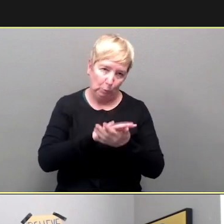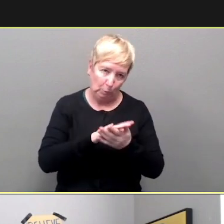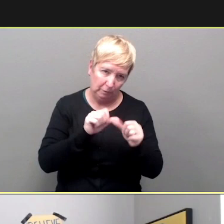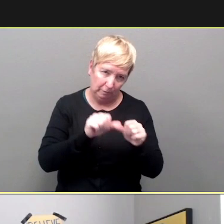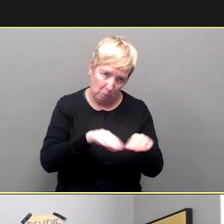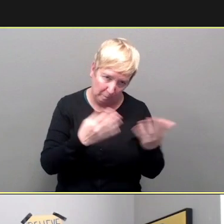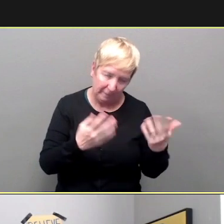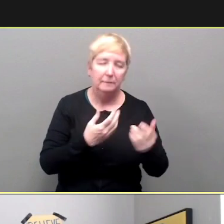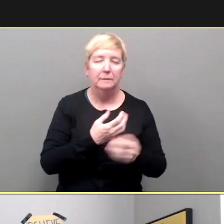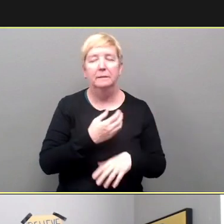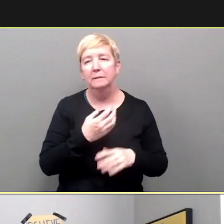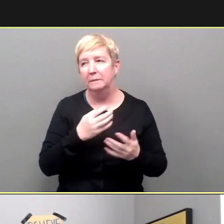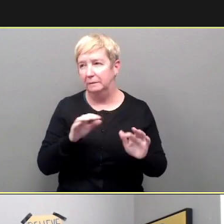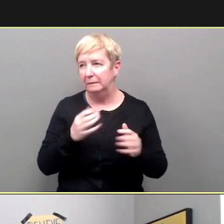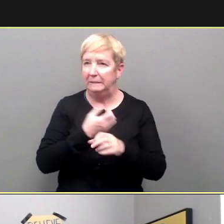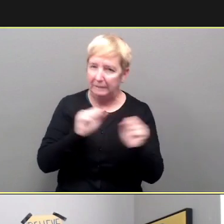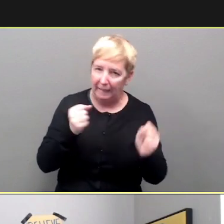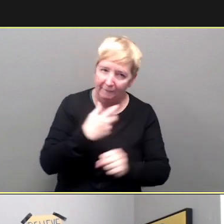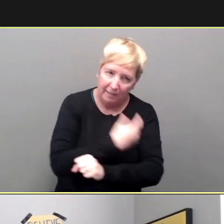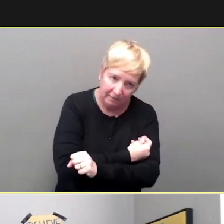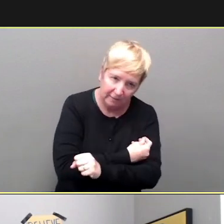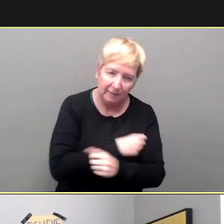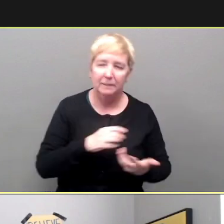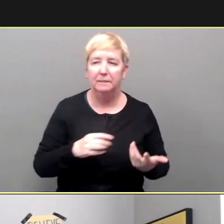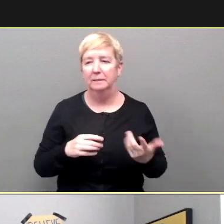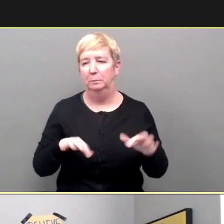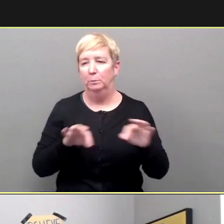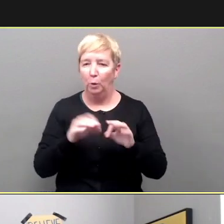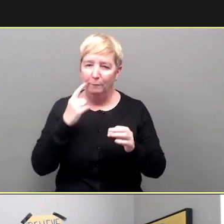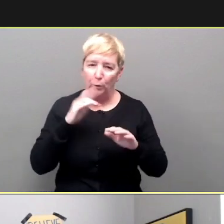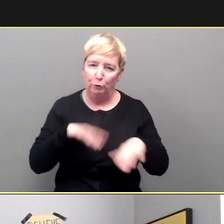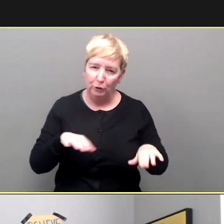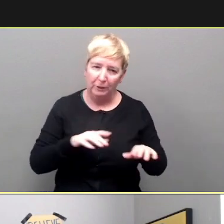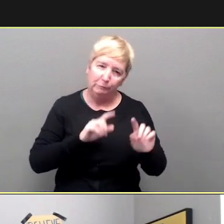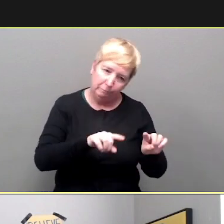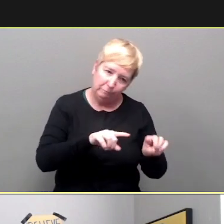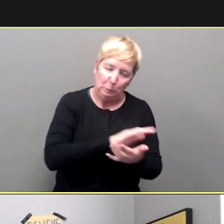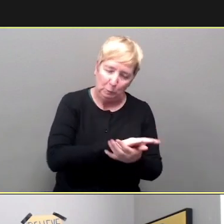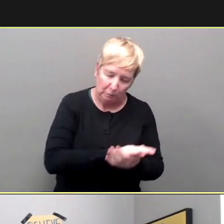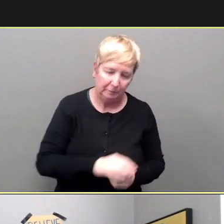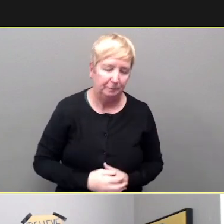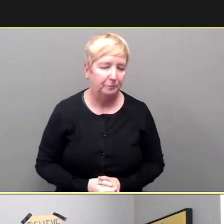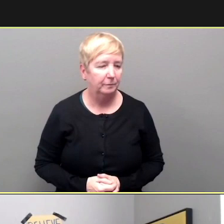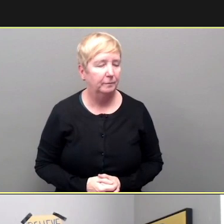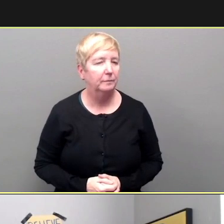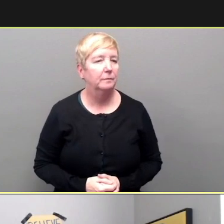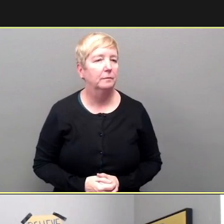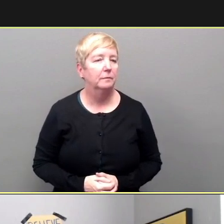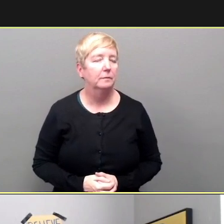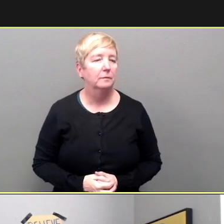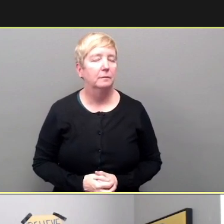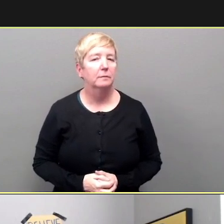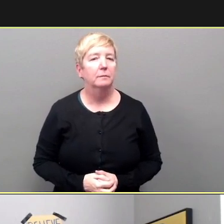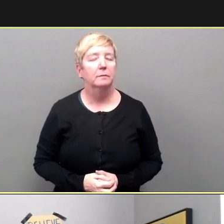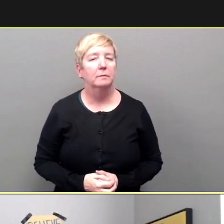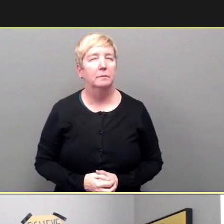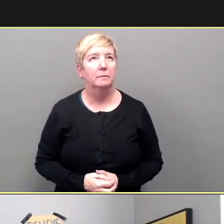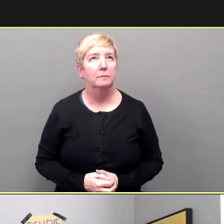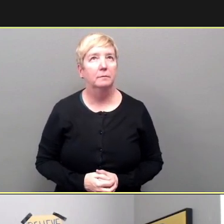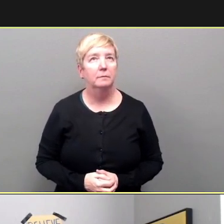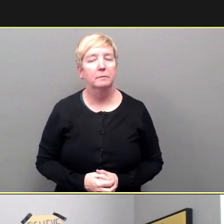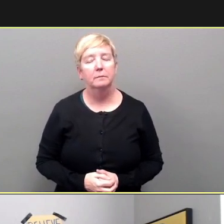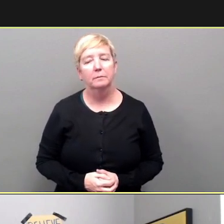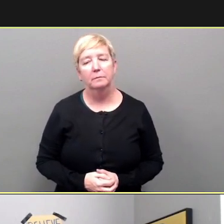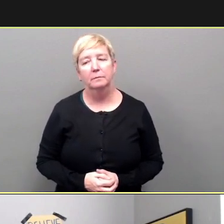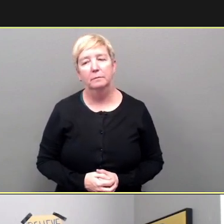es muy importante porque queremos que los niños sigan yendo a escuela. Ayuda también a proteger a nuestros ancianos y